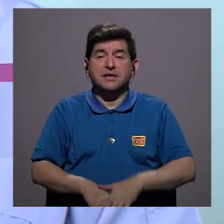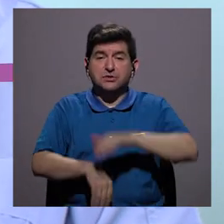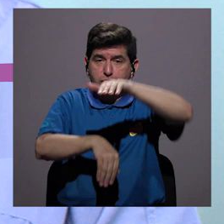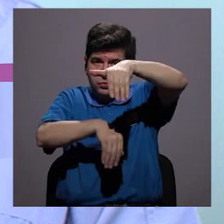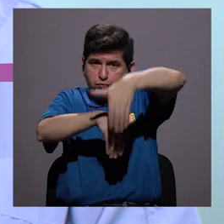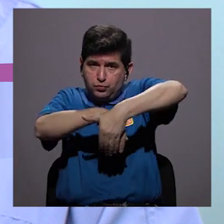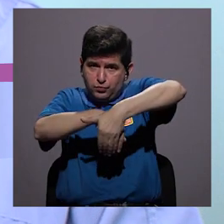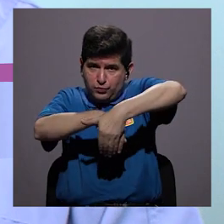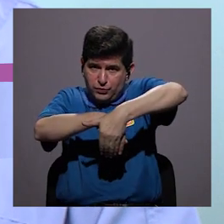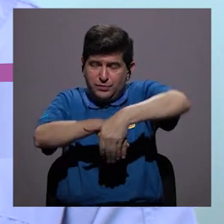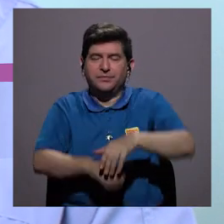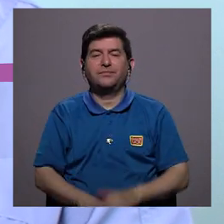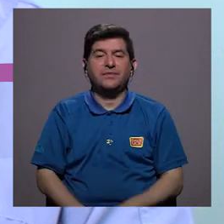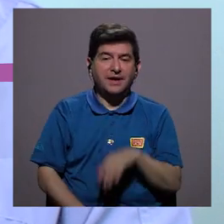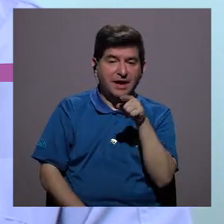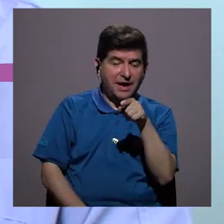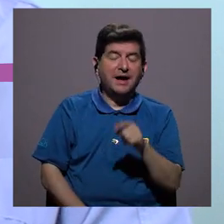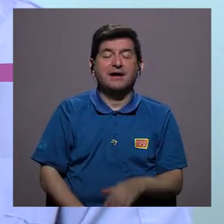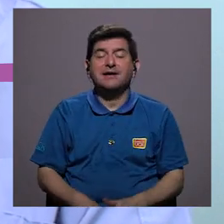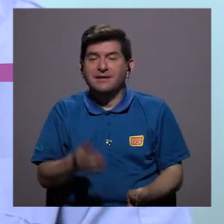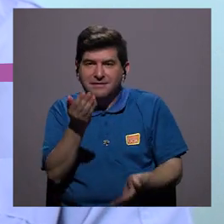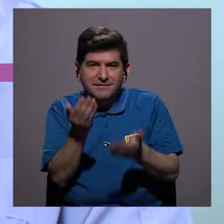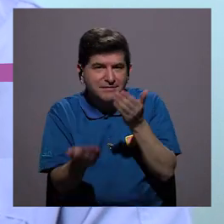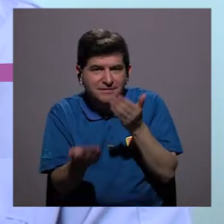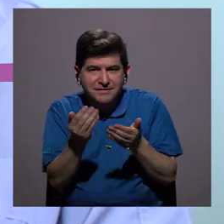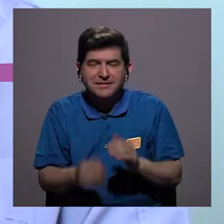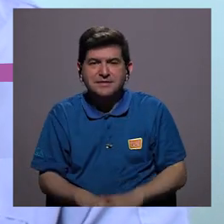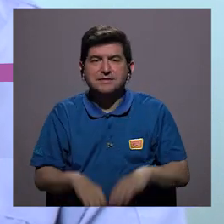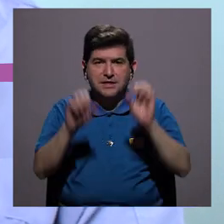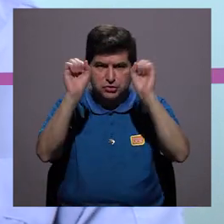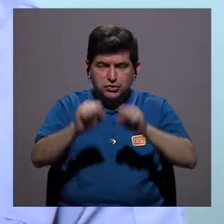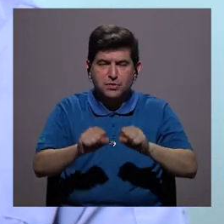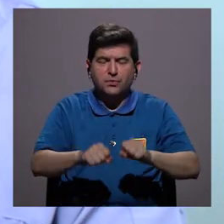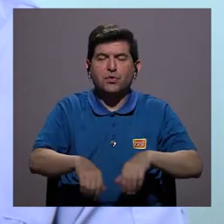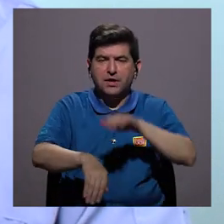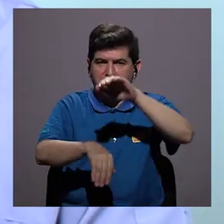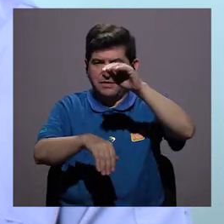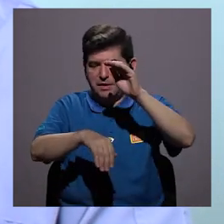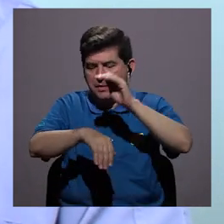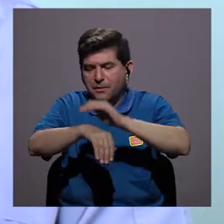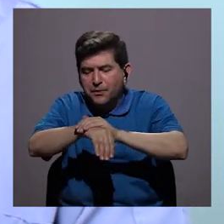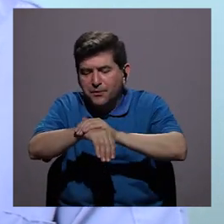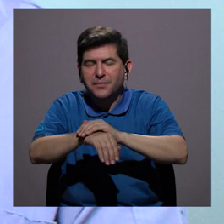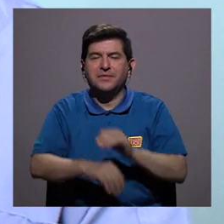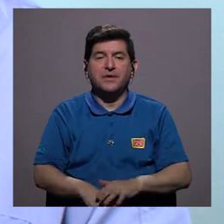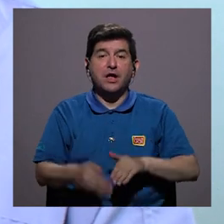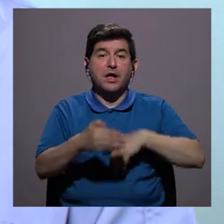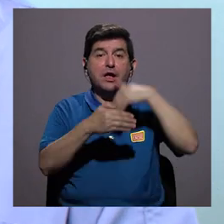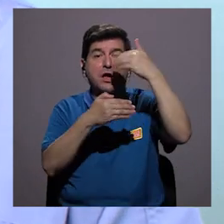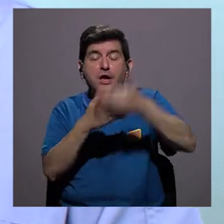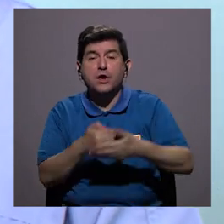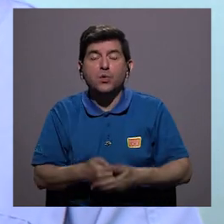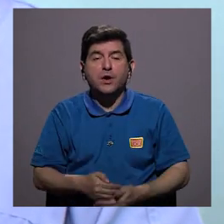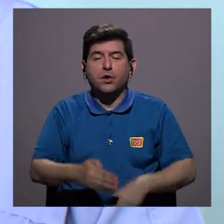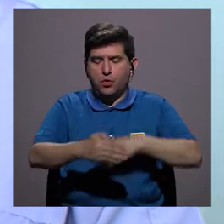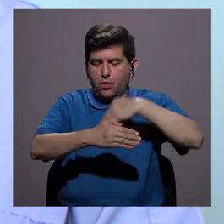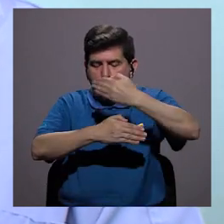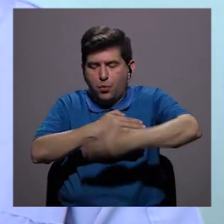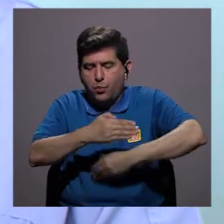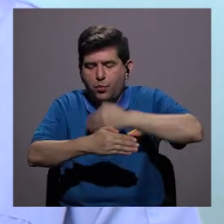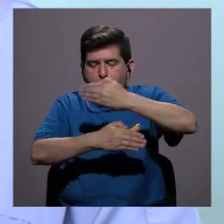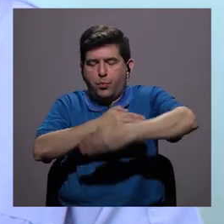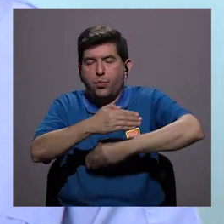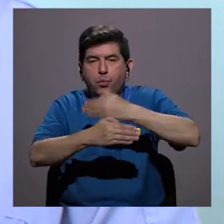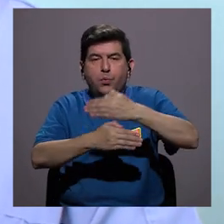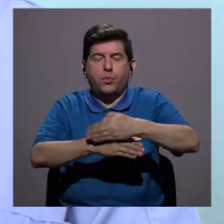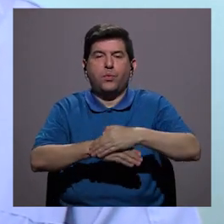femeninas que tienen láminas con plástico o con goma. Se puede poner una de esas. E inmediatamente después se pone una